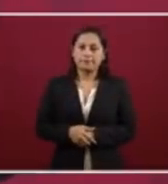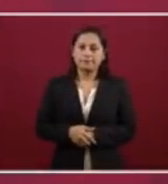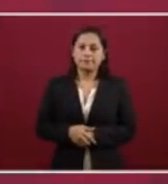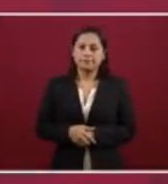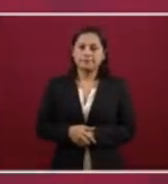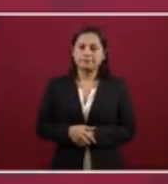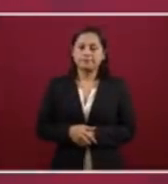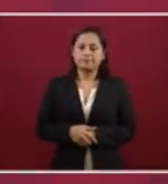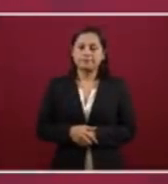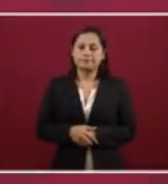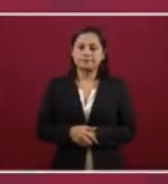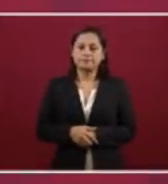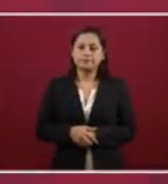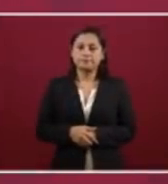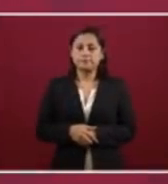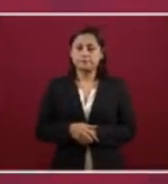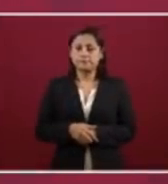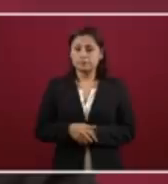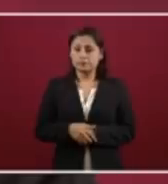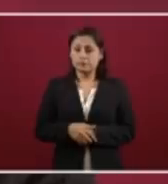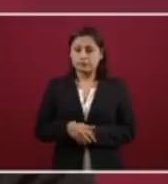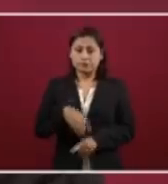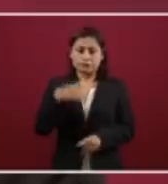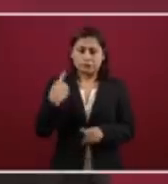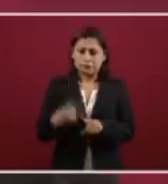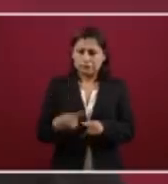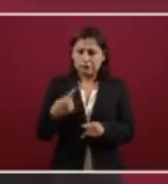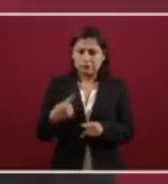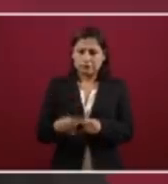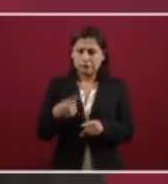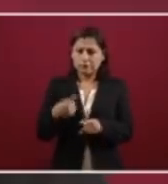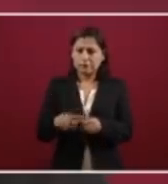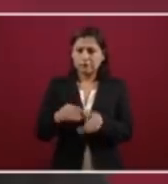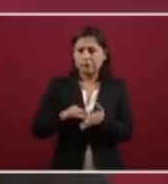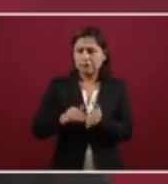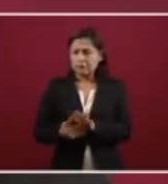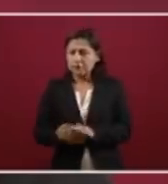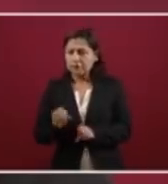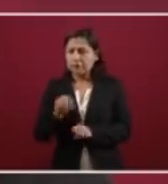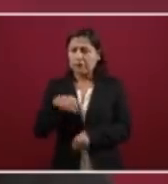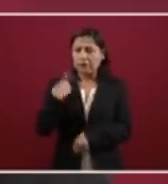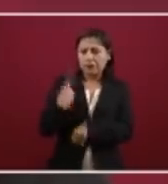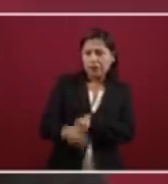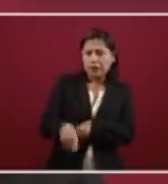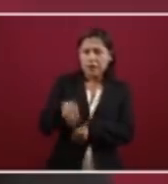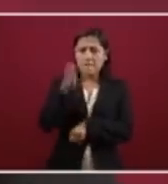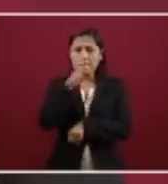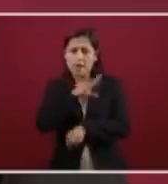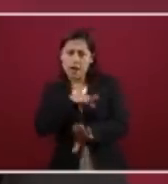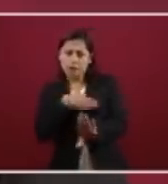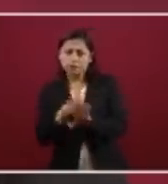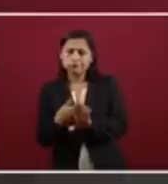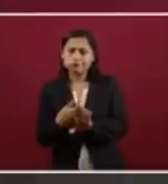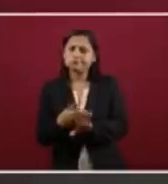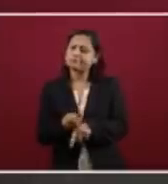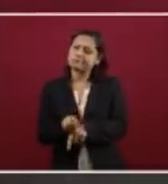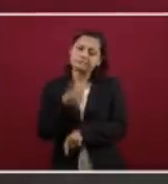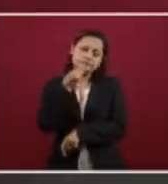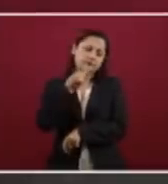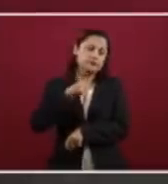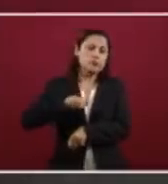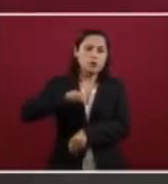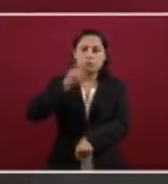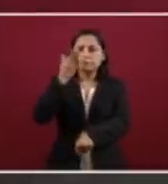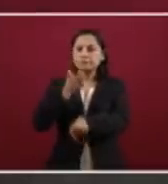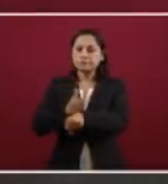El que comete un delito se le tiene que castigar. Ya no es el tiempo de